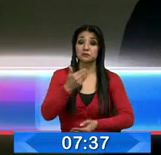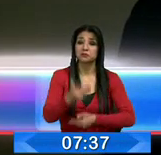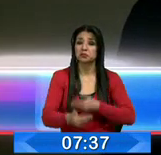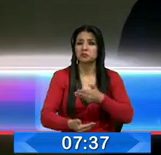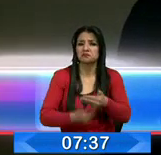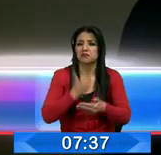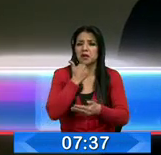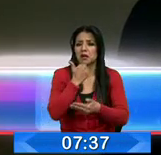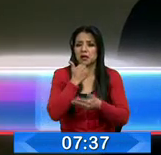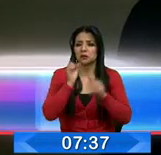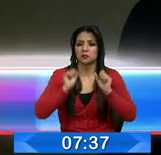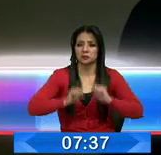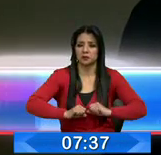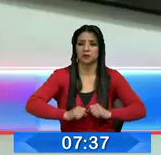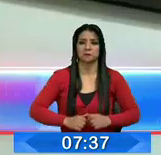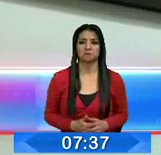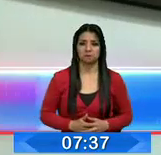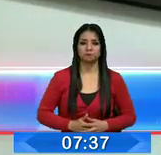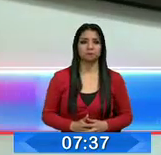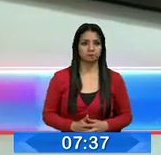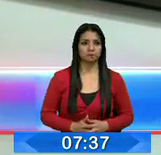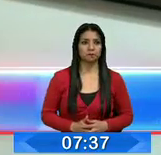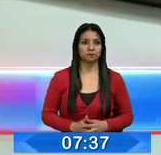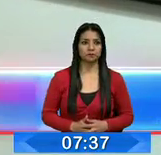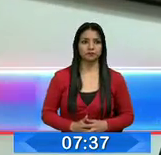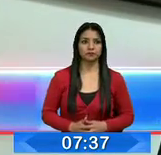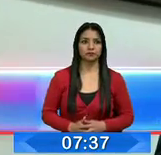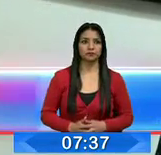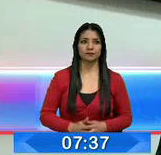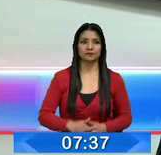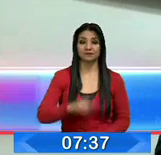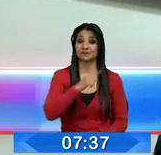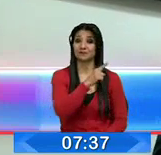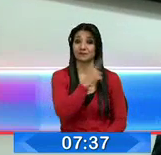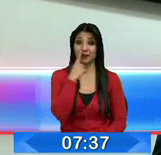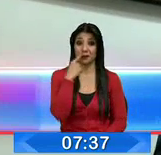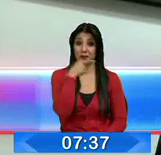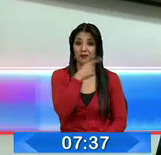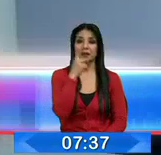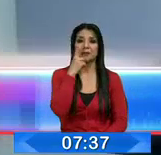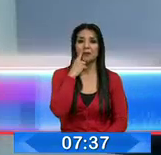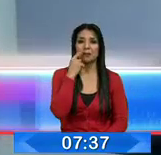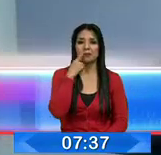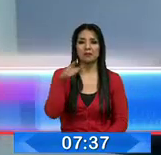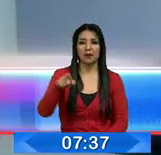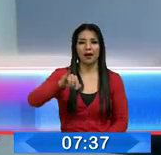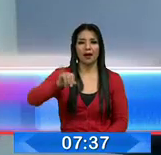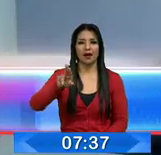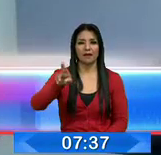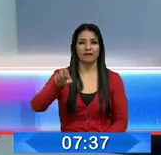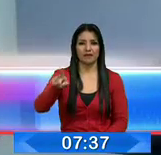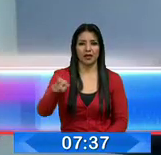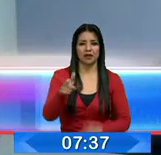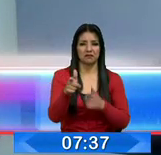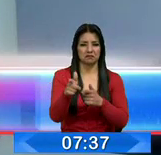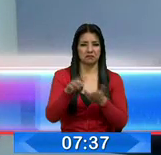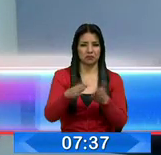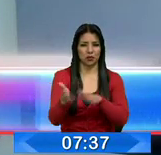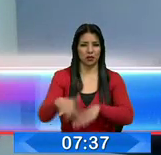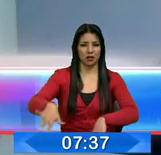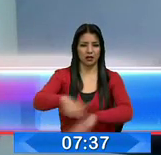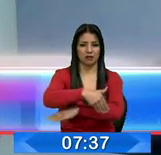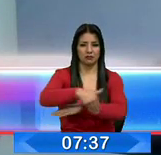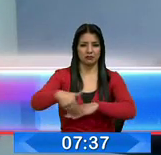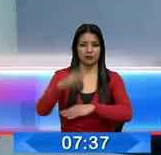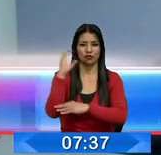a cualquier situación que se venga. A decir de Galo Ortega, padre de Javier, reportero que fue asesinado en la frontera con